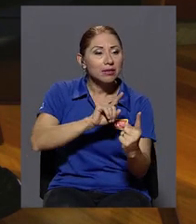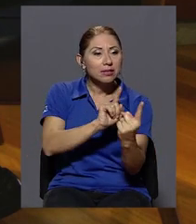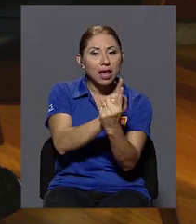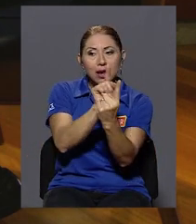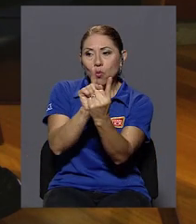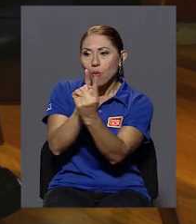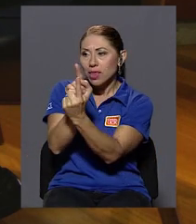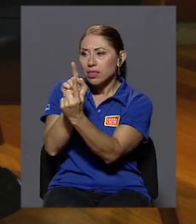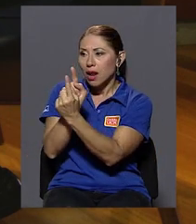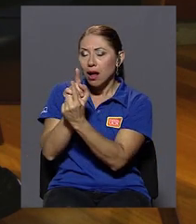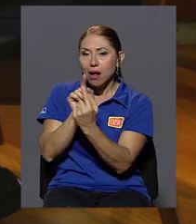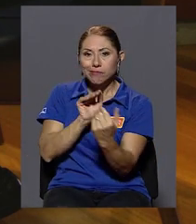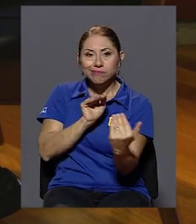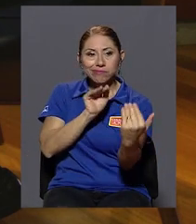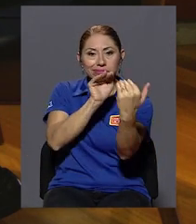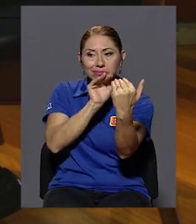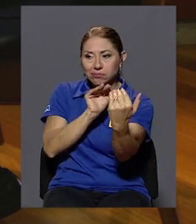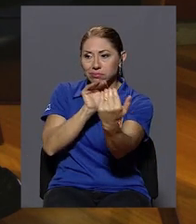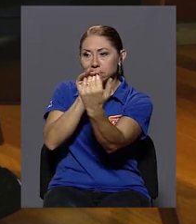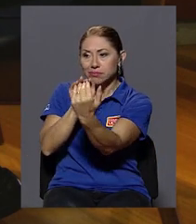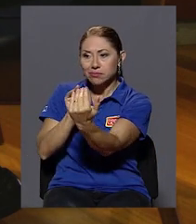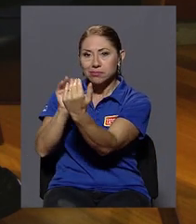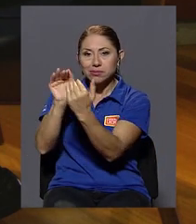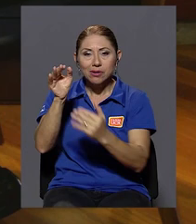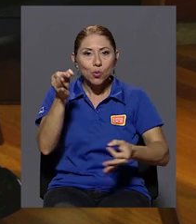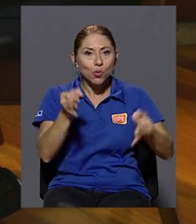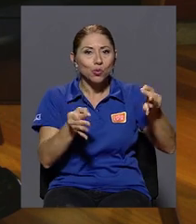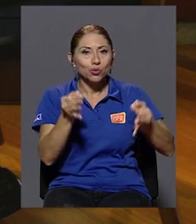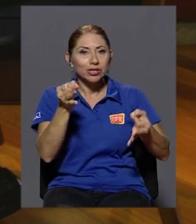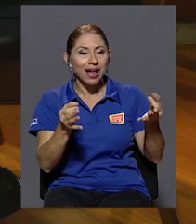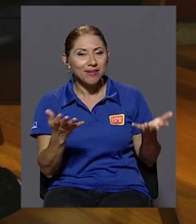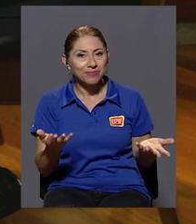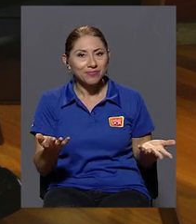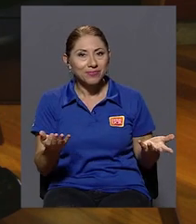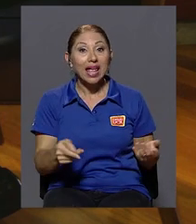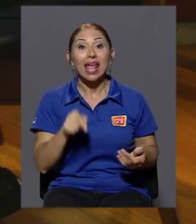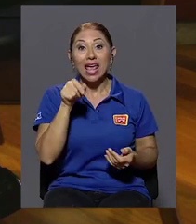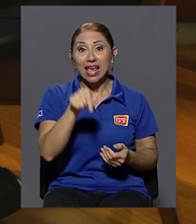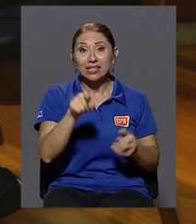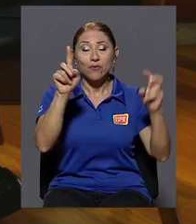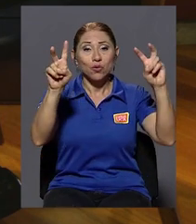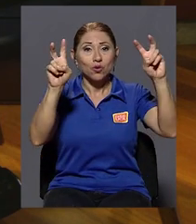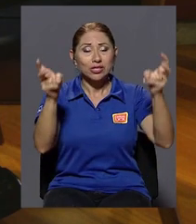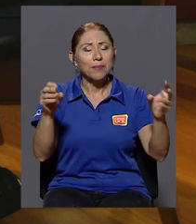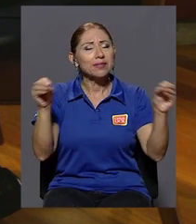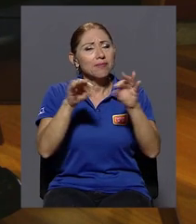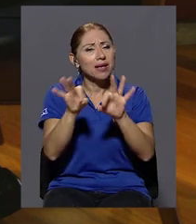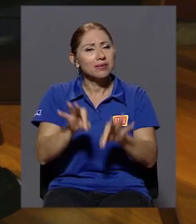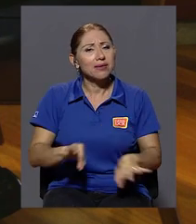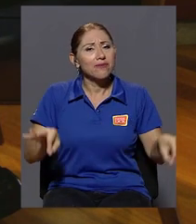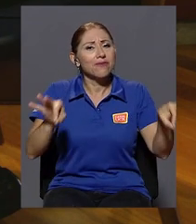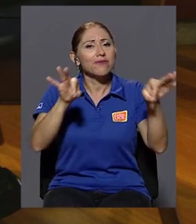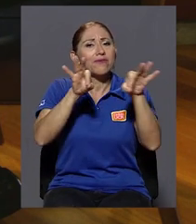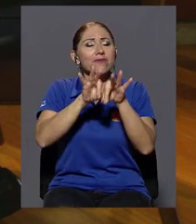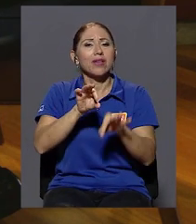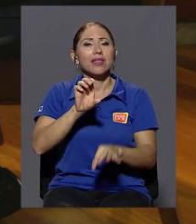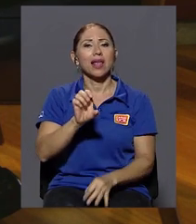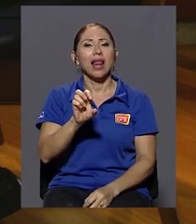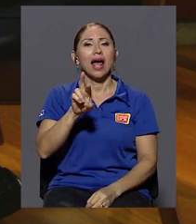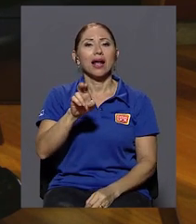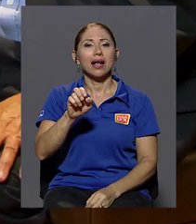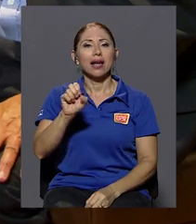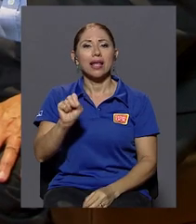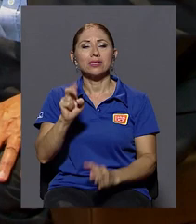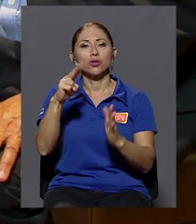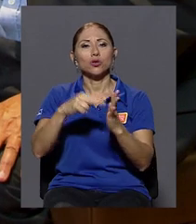encuentran de una manera equitativa y justa. Y este fue uno de los temas también más sobresalientes de la